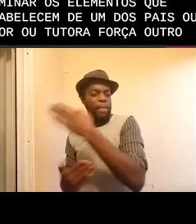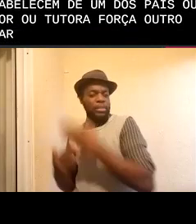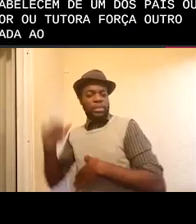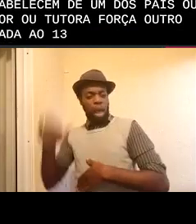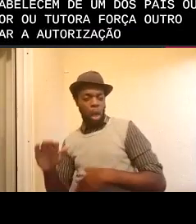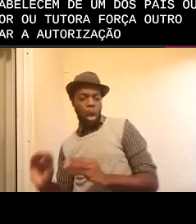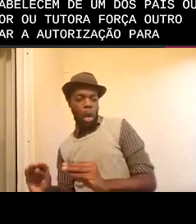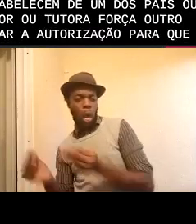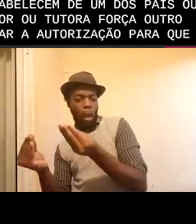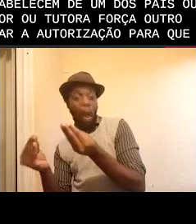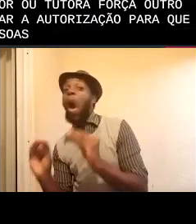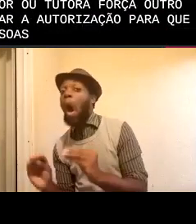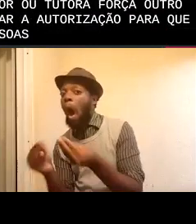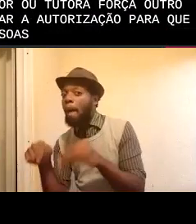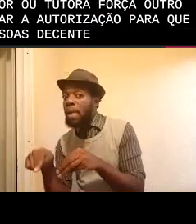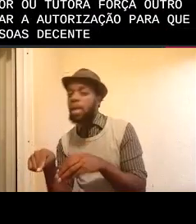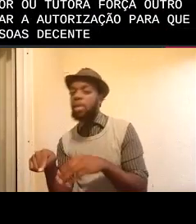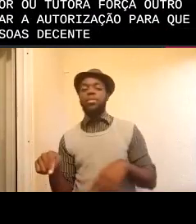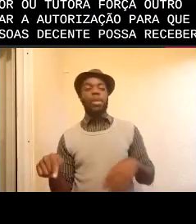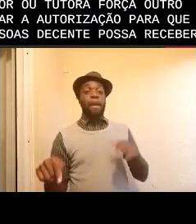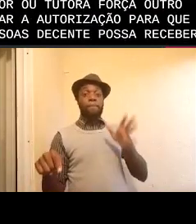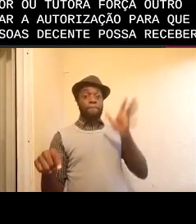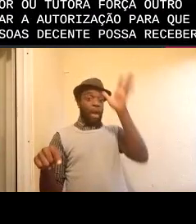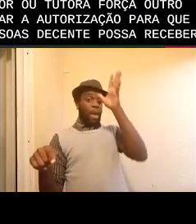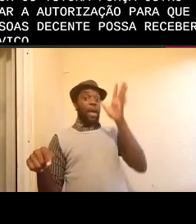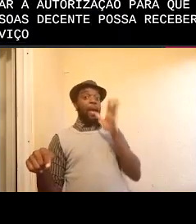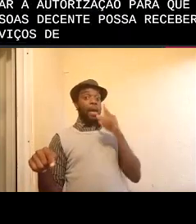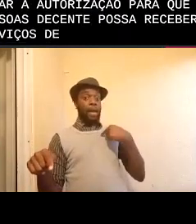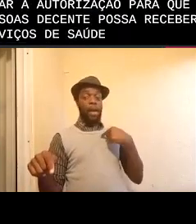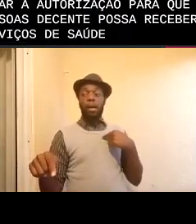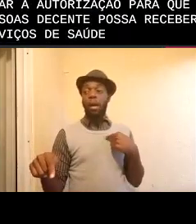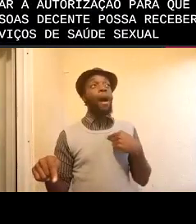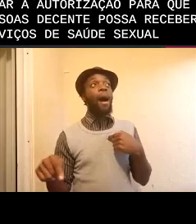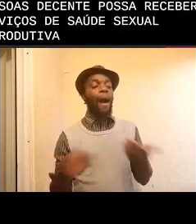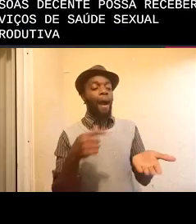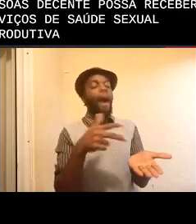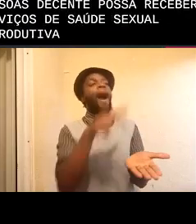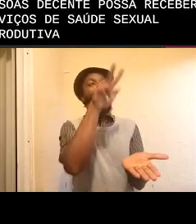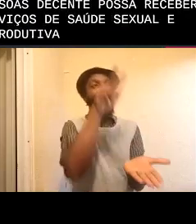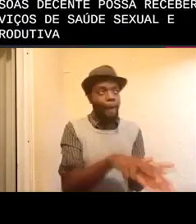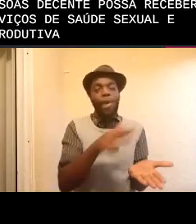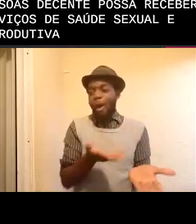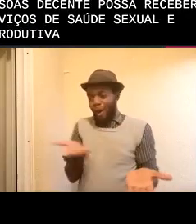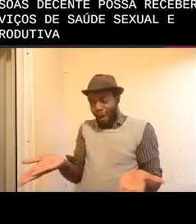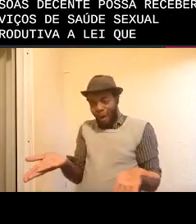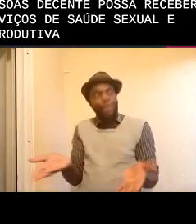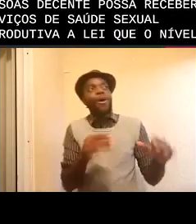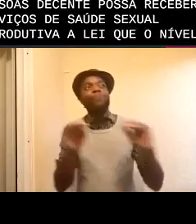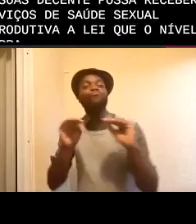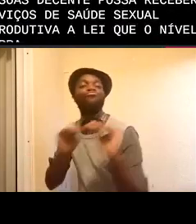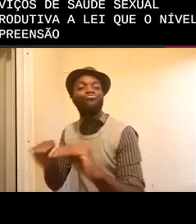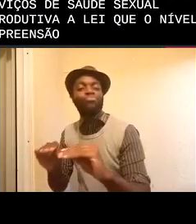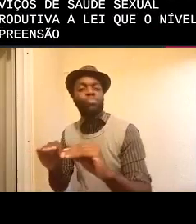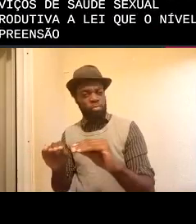personas adolescentes reciban servicios de salud sexual y reproductiva, a menos que su nivel de comprensión se lo impida.